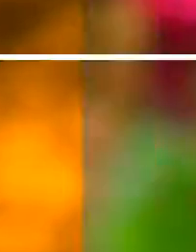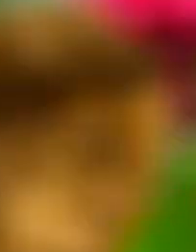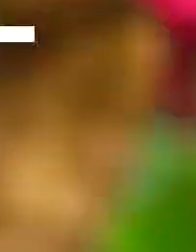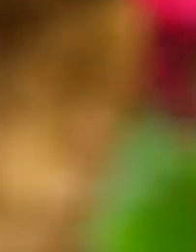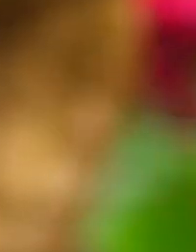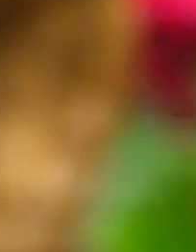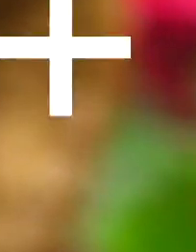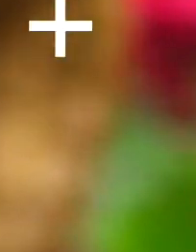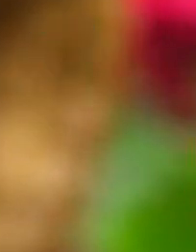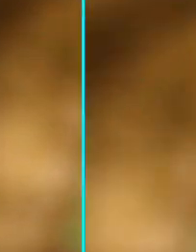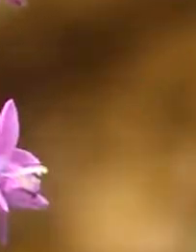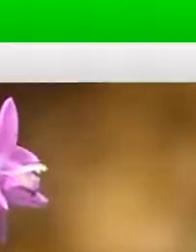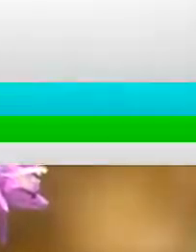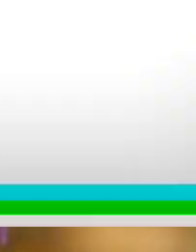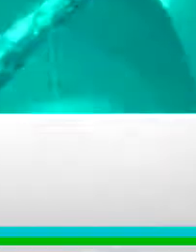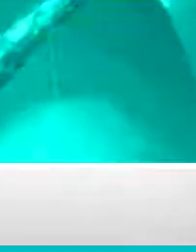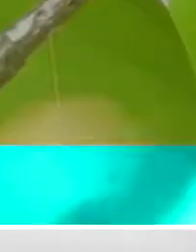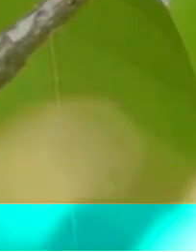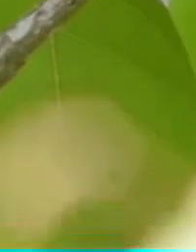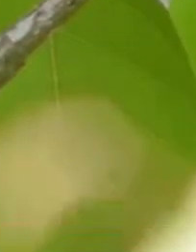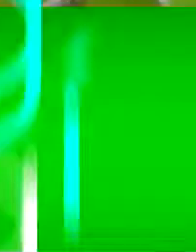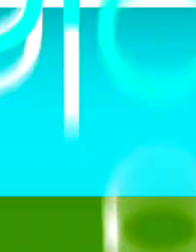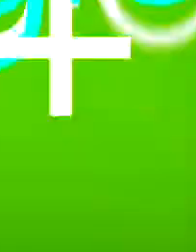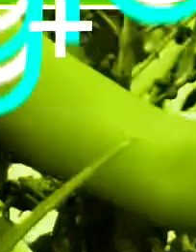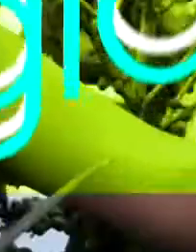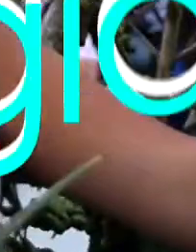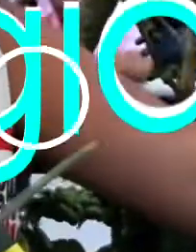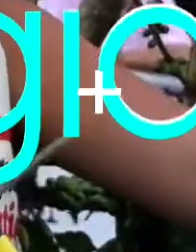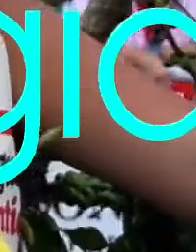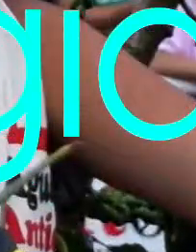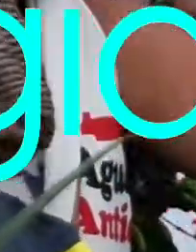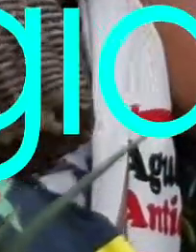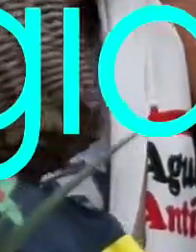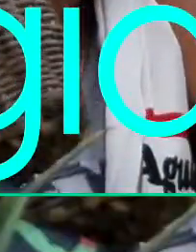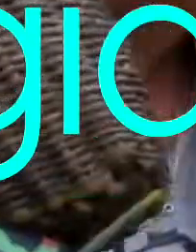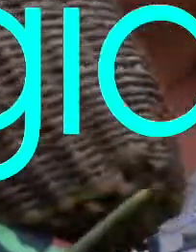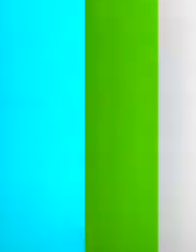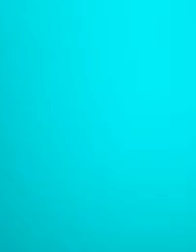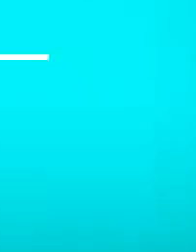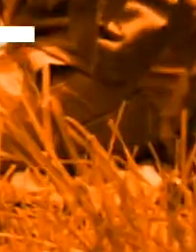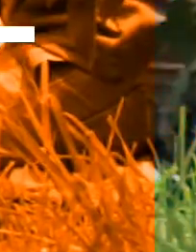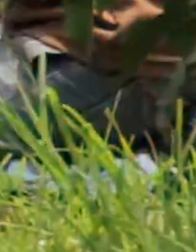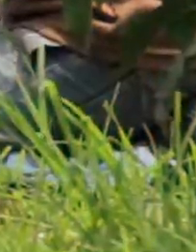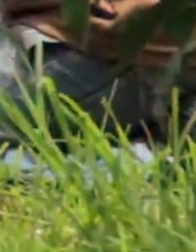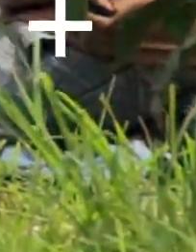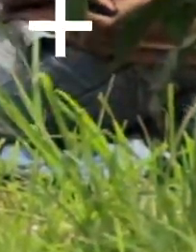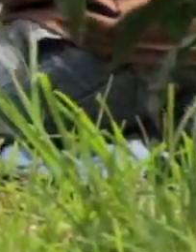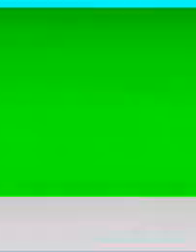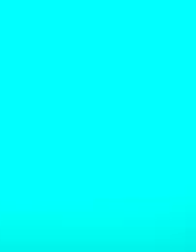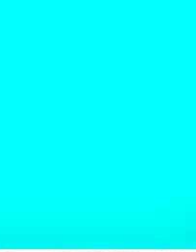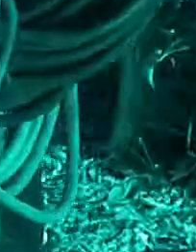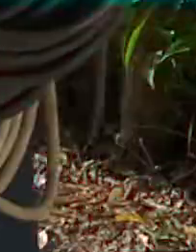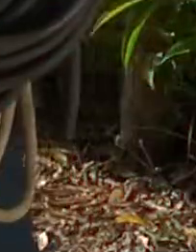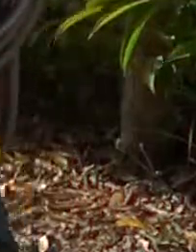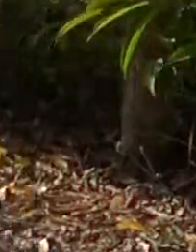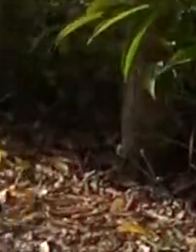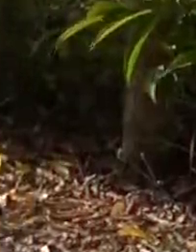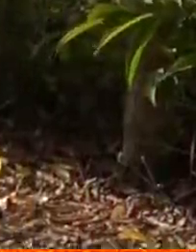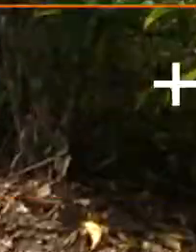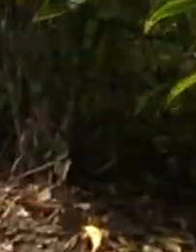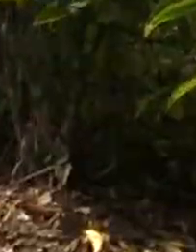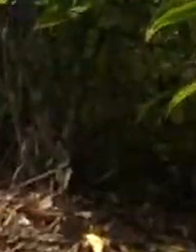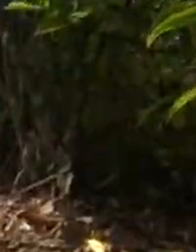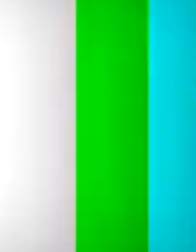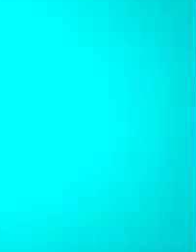región. Energía de nuestra flora y fauna. Energía que ilumina el mañana. Energía que nos